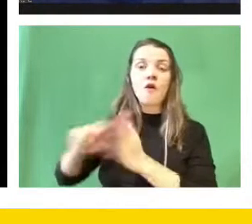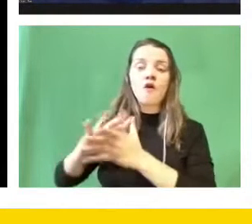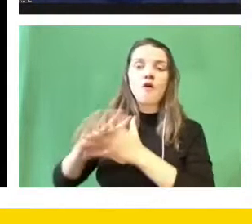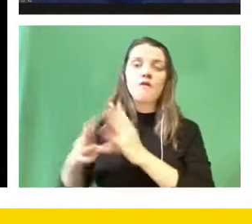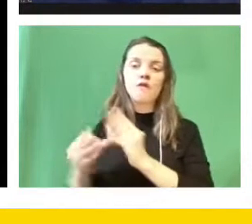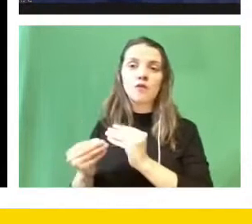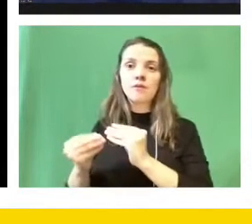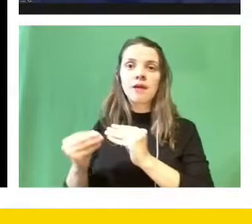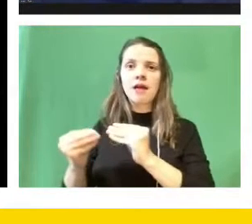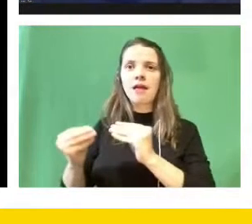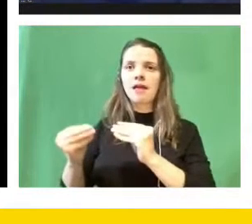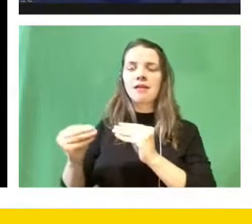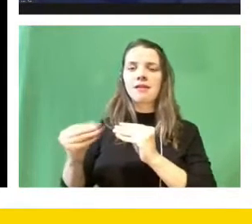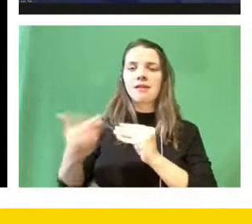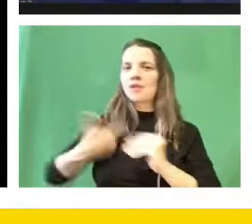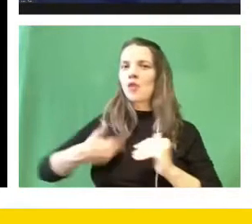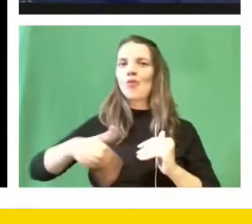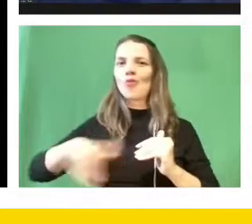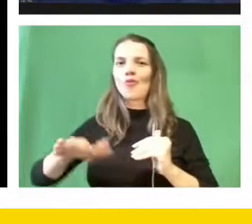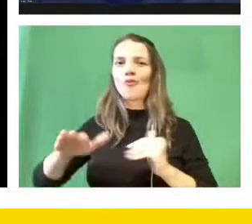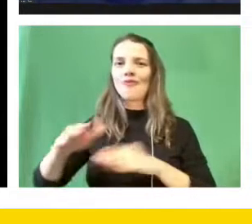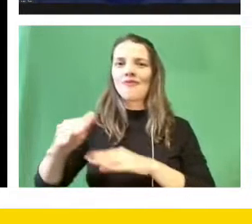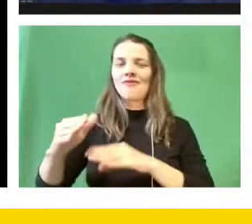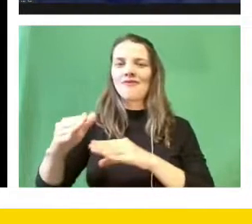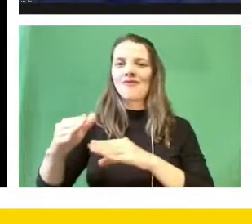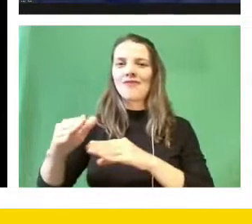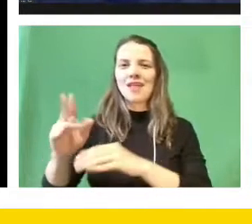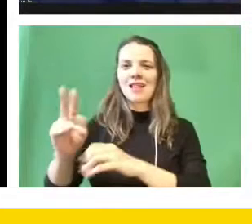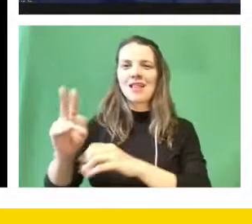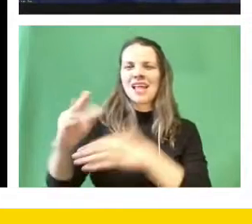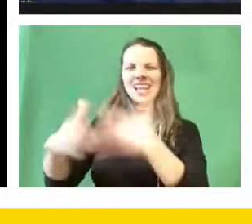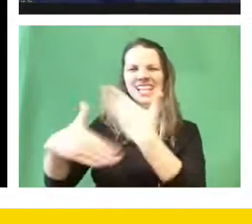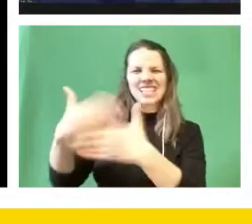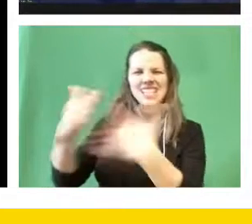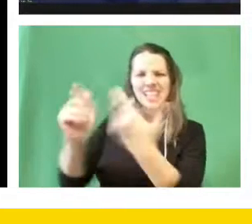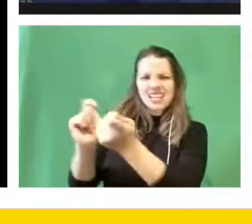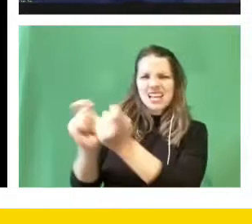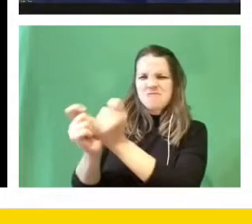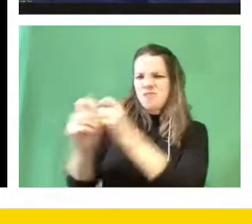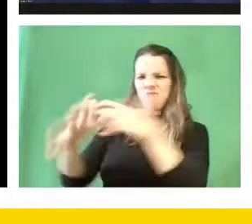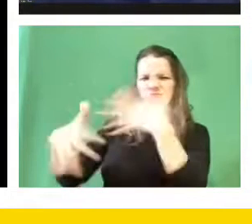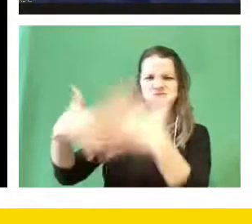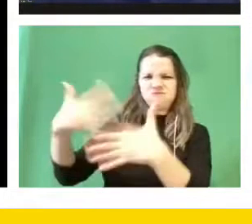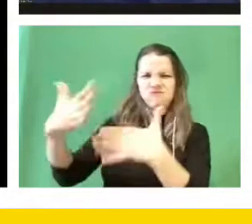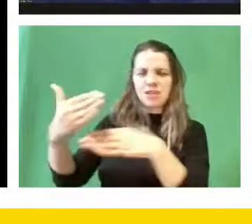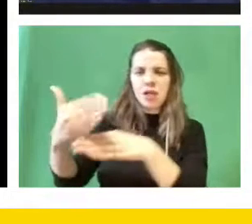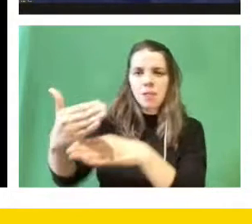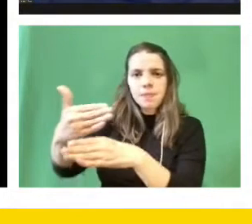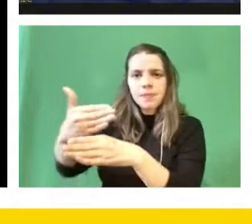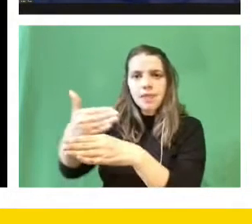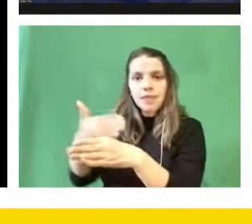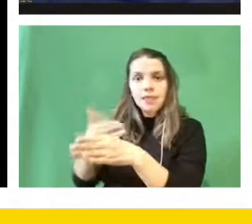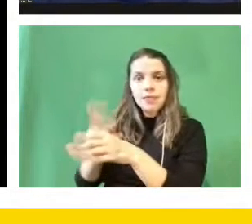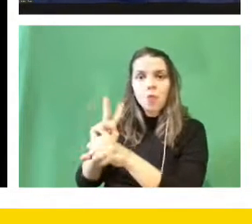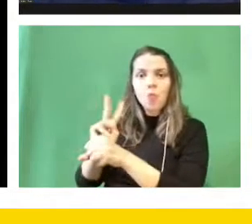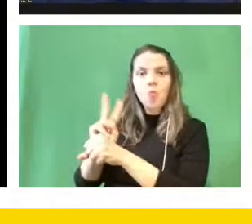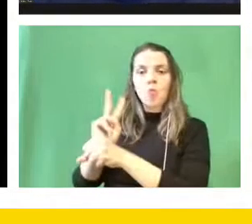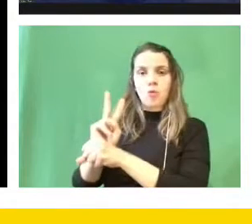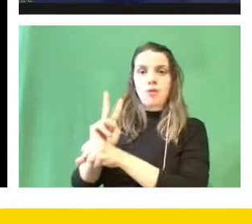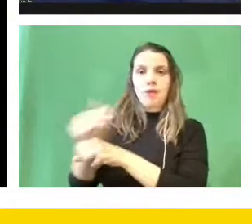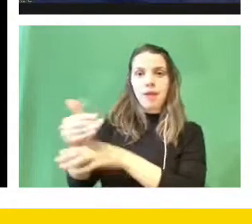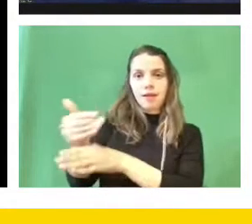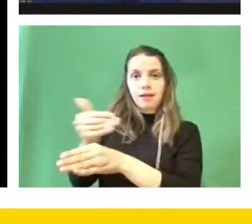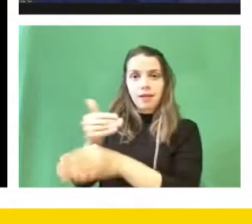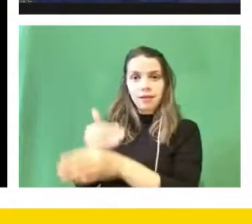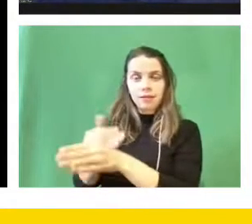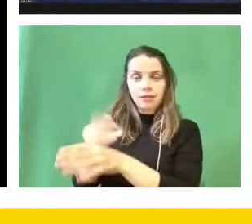ese plan tiene un nivel comunal, y hay una unidad en la comuna que es una unidad de gestión del riesgo de